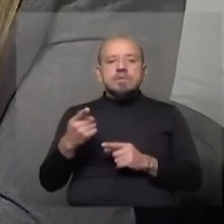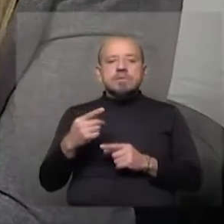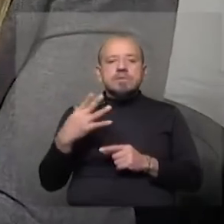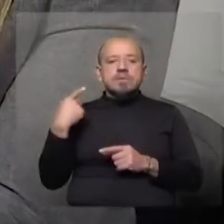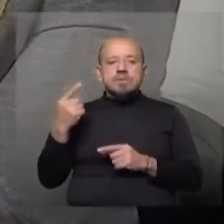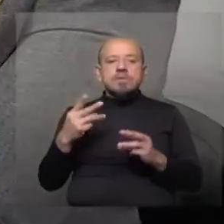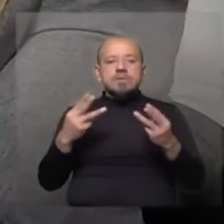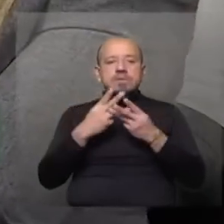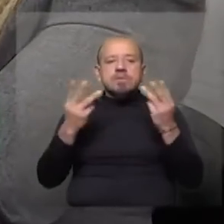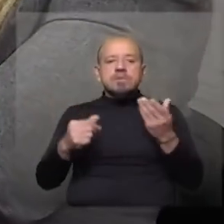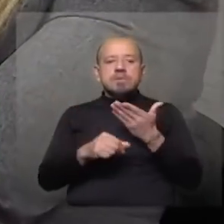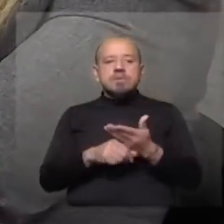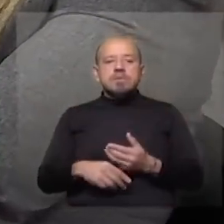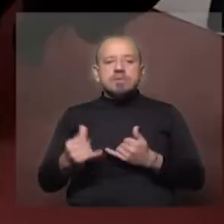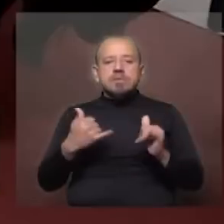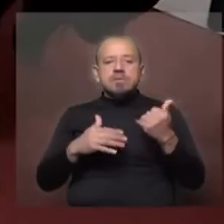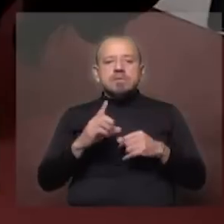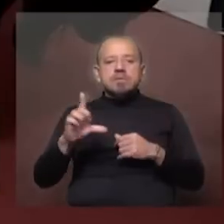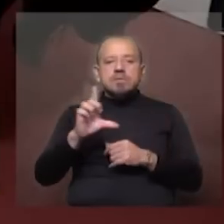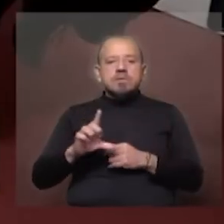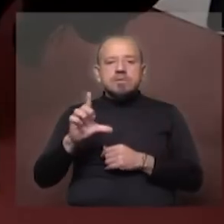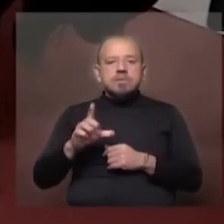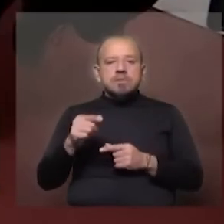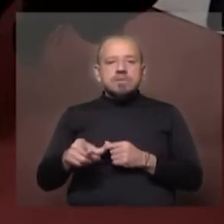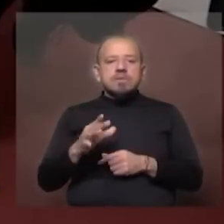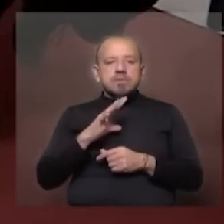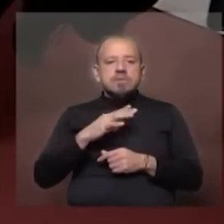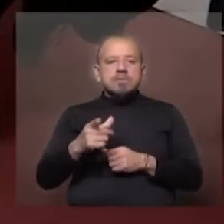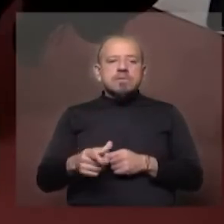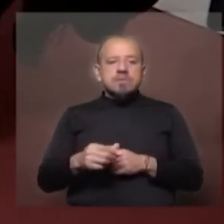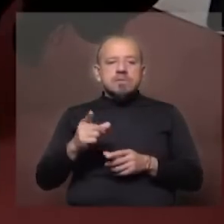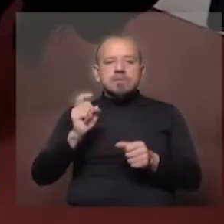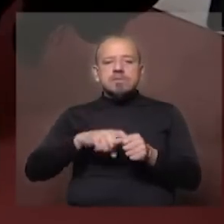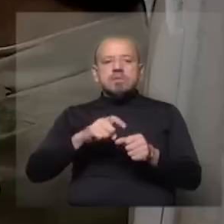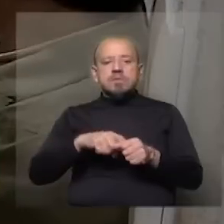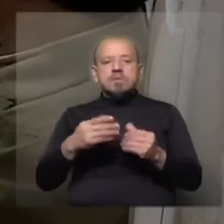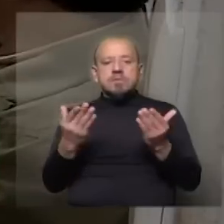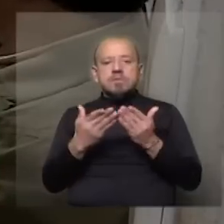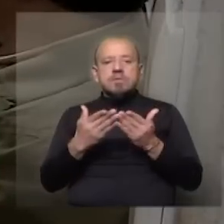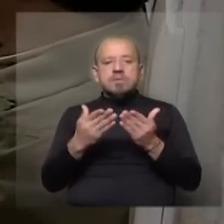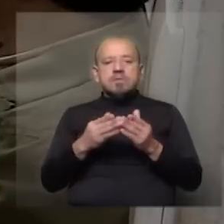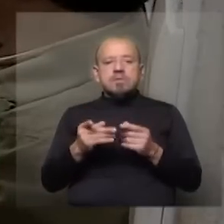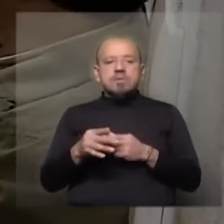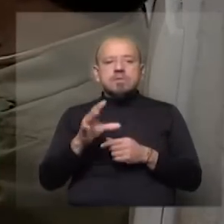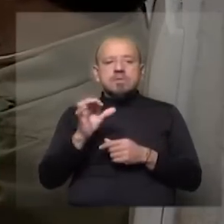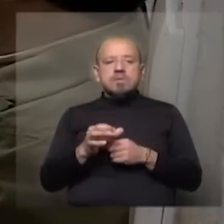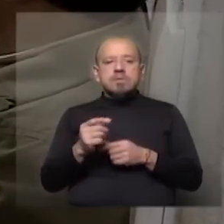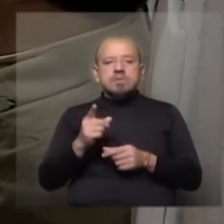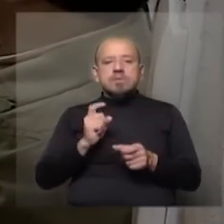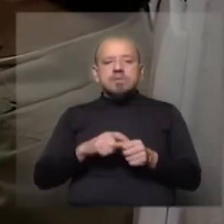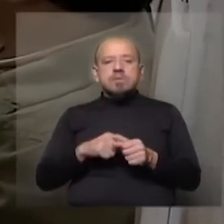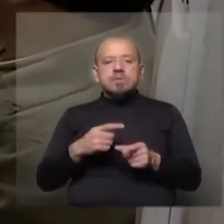secundaria solicitara información a los liceos sobre la de gremios estudiantiles y salones gremiales pero como